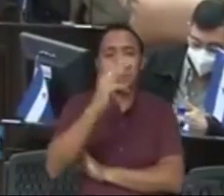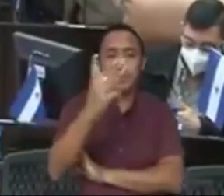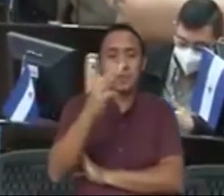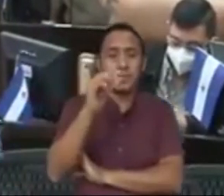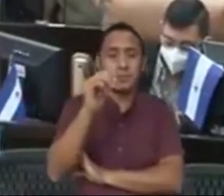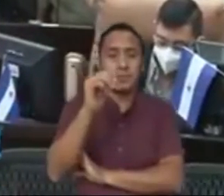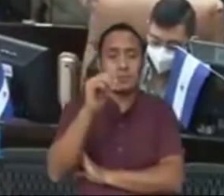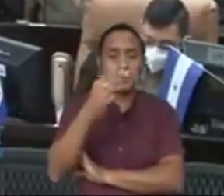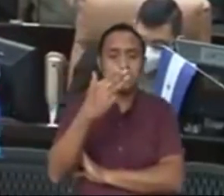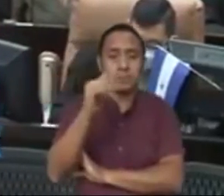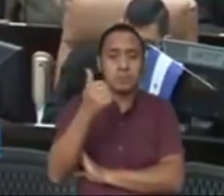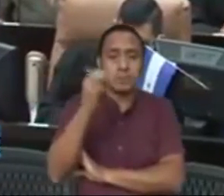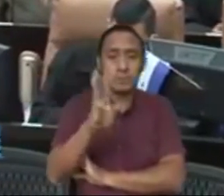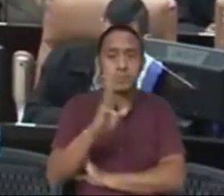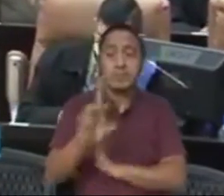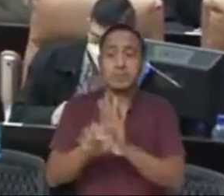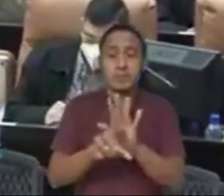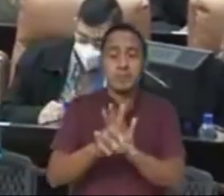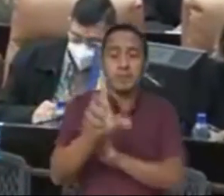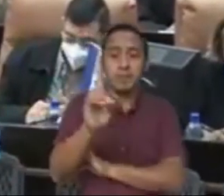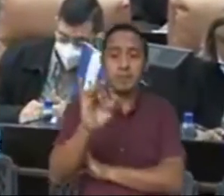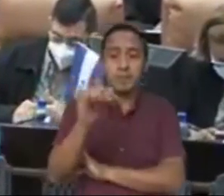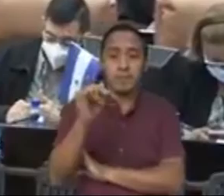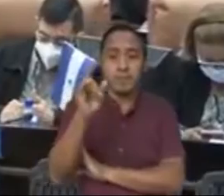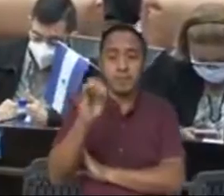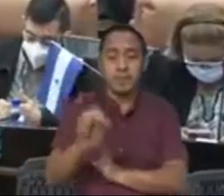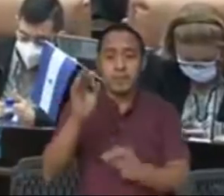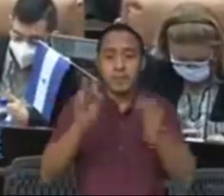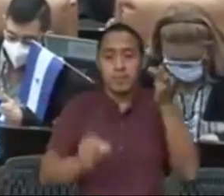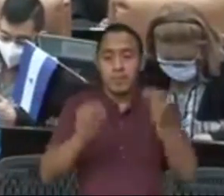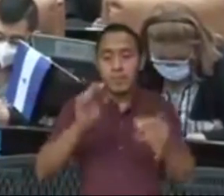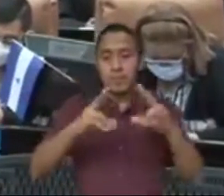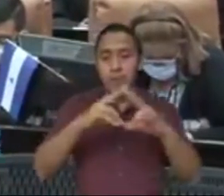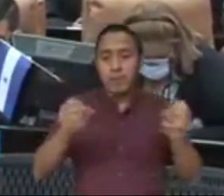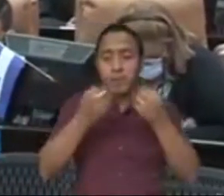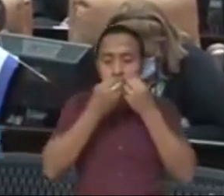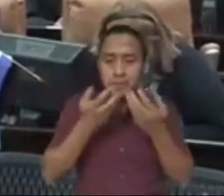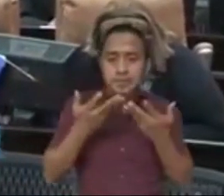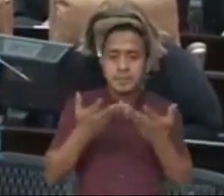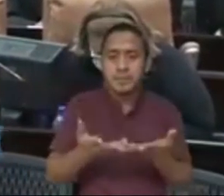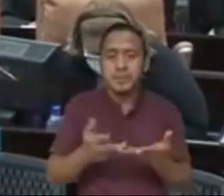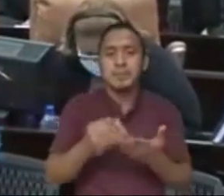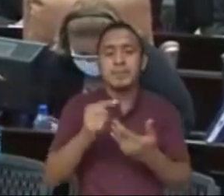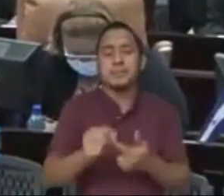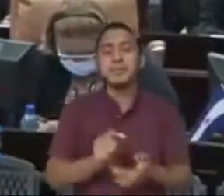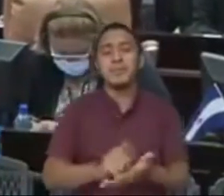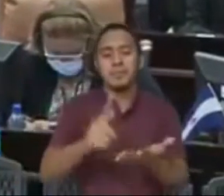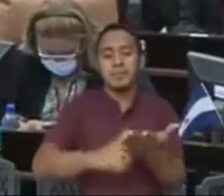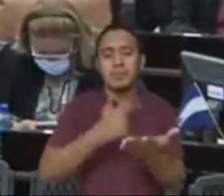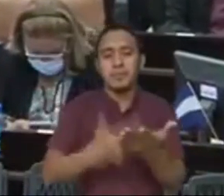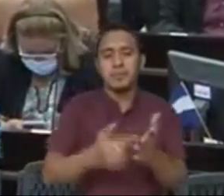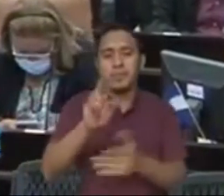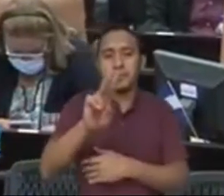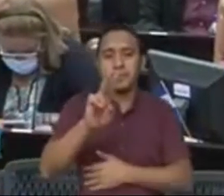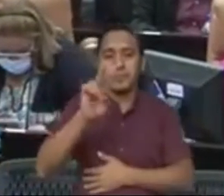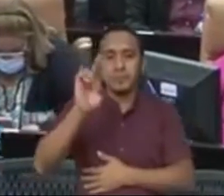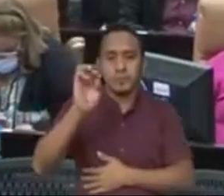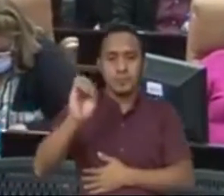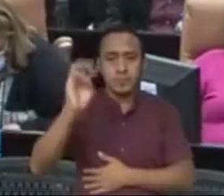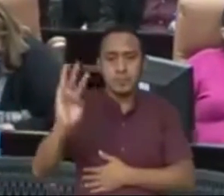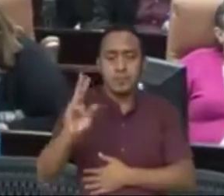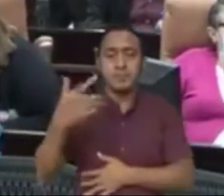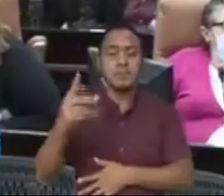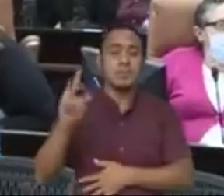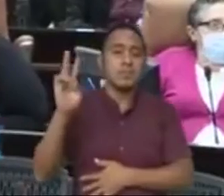Ley del Digesto Jurídico Nicaragüense, publicada en la Gaceta Diario Oficial número 203